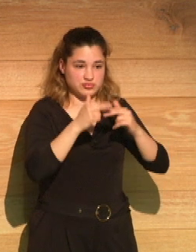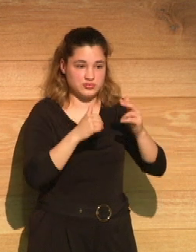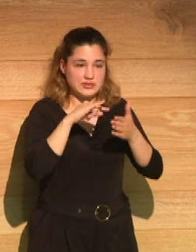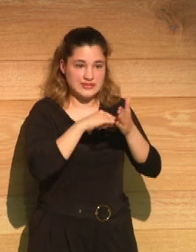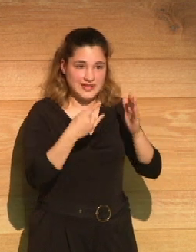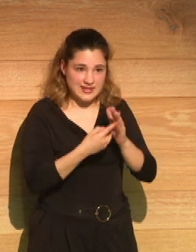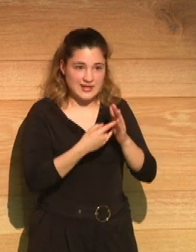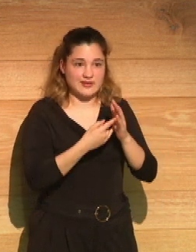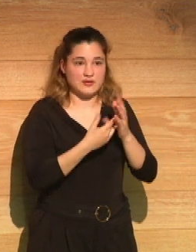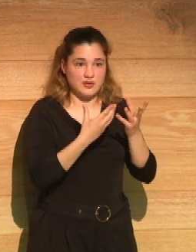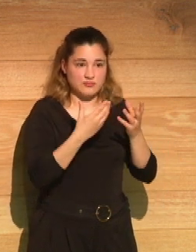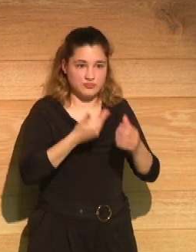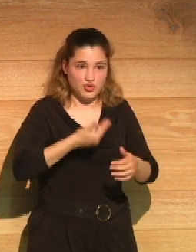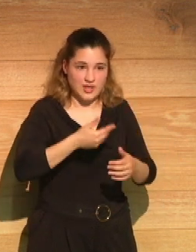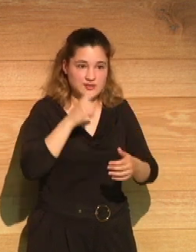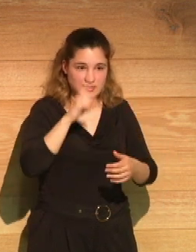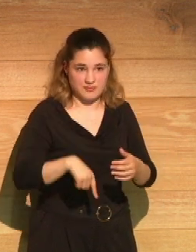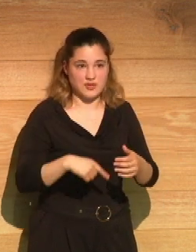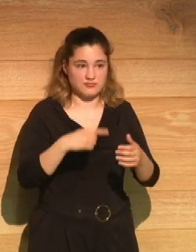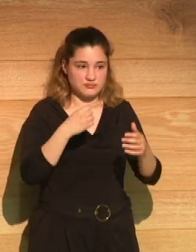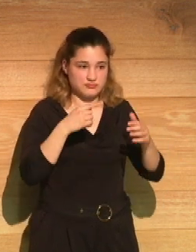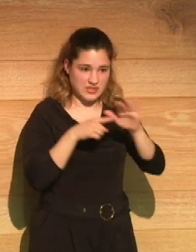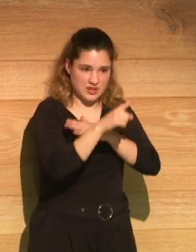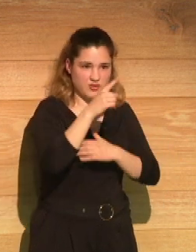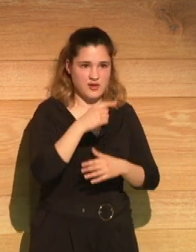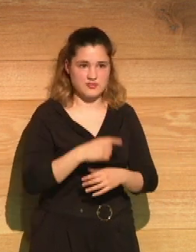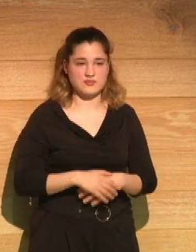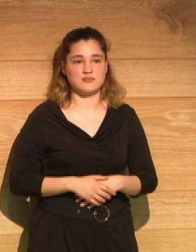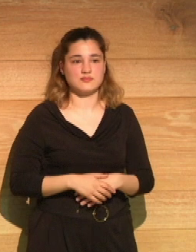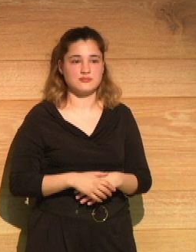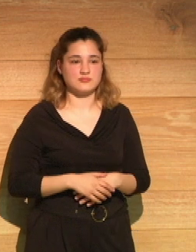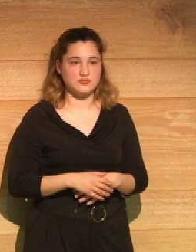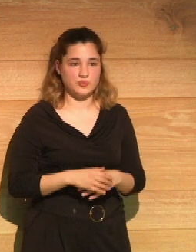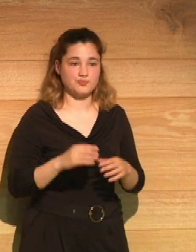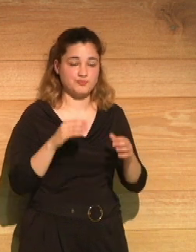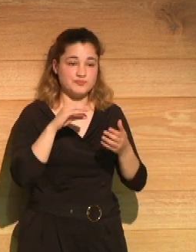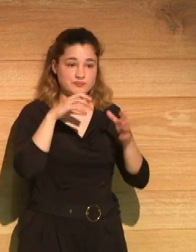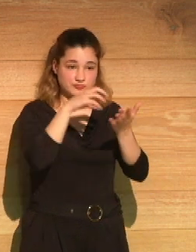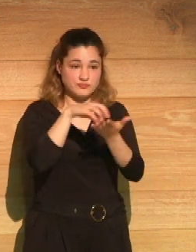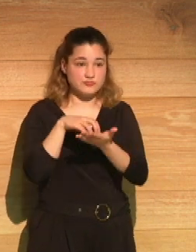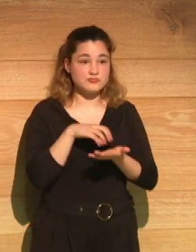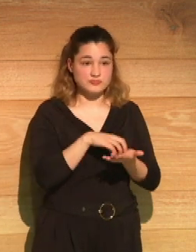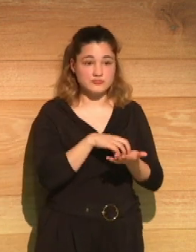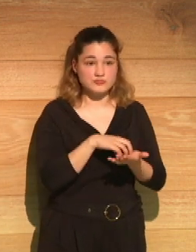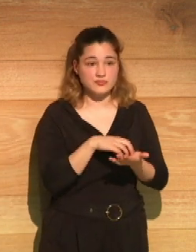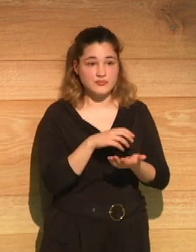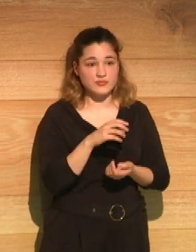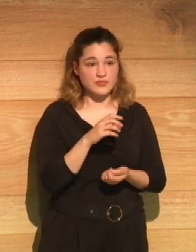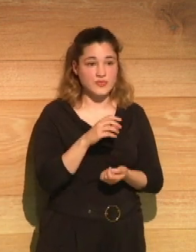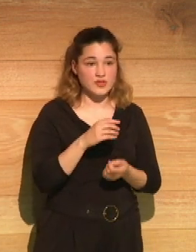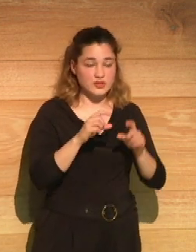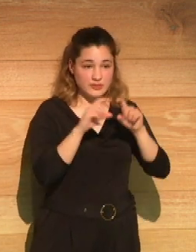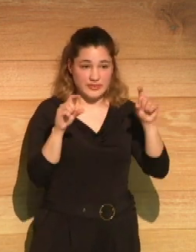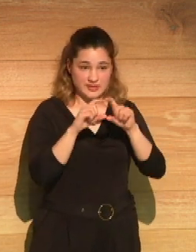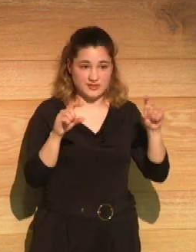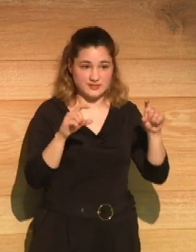y capacidades profesionales desarrolladas. Entonces, estas instituciones tienen un rol decisivo